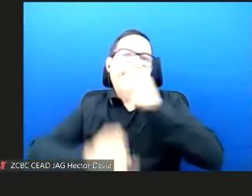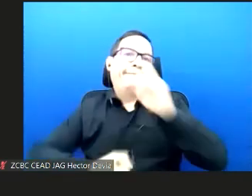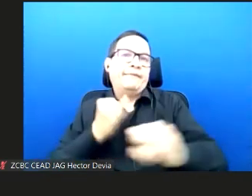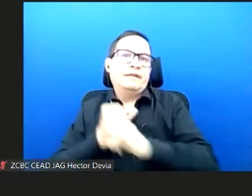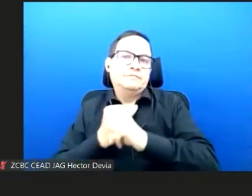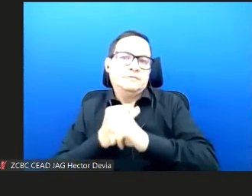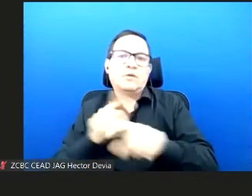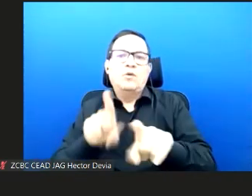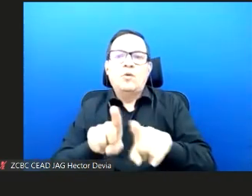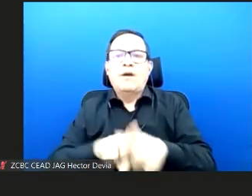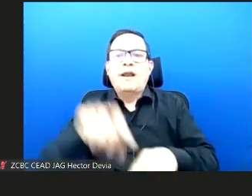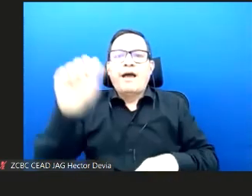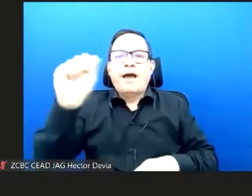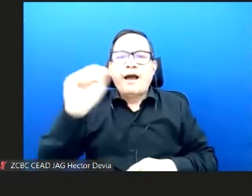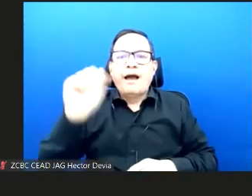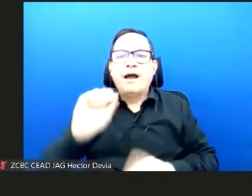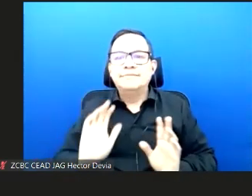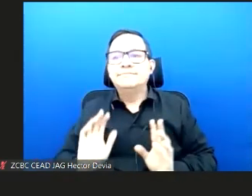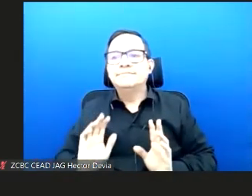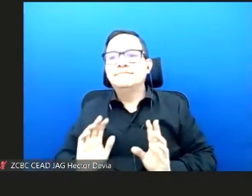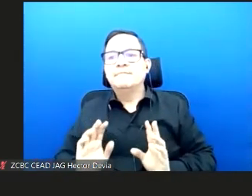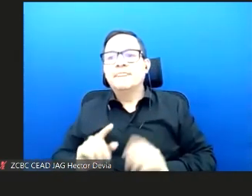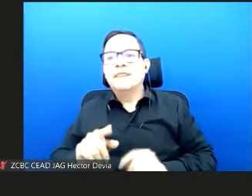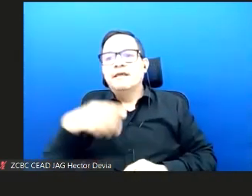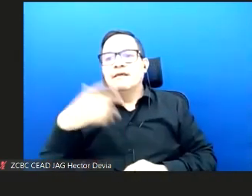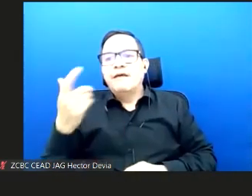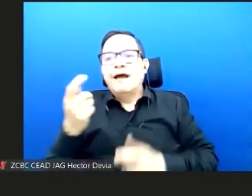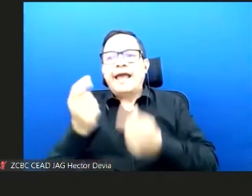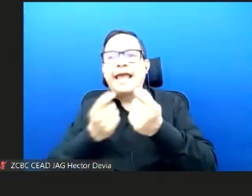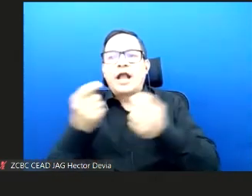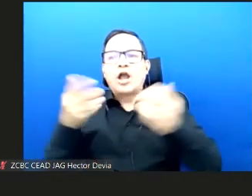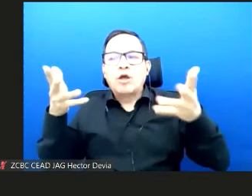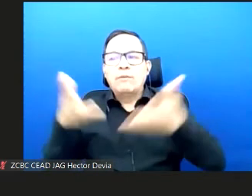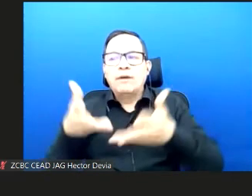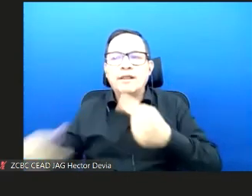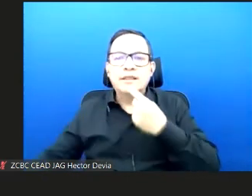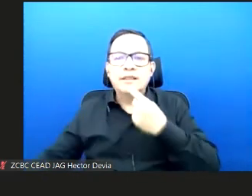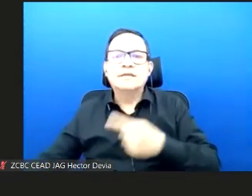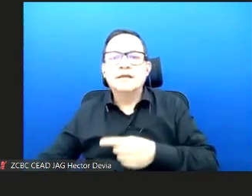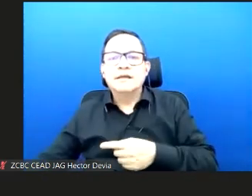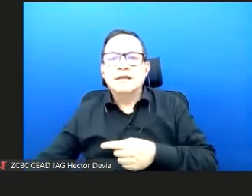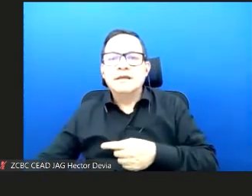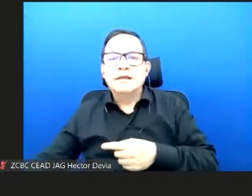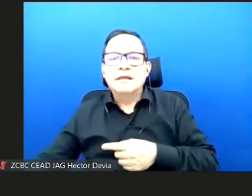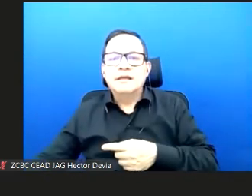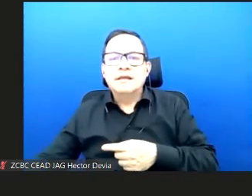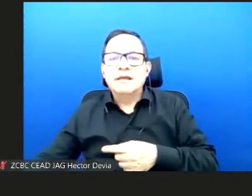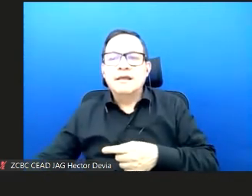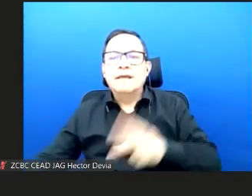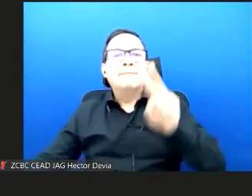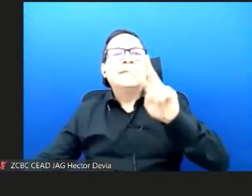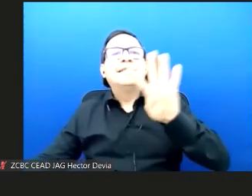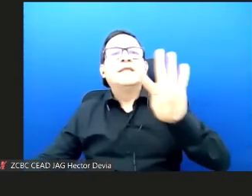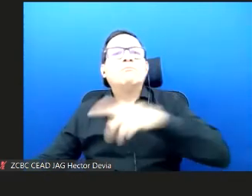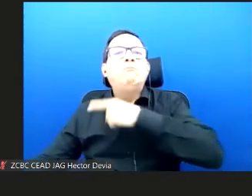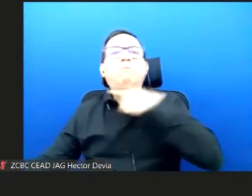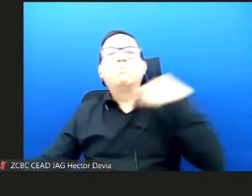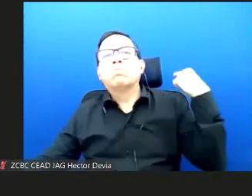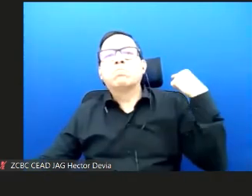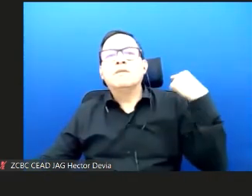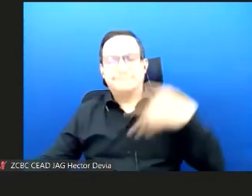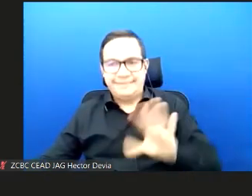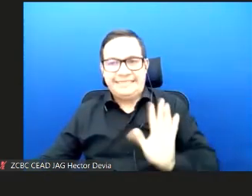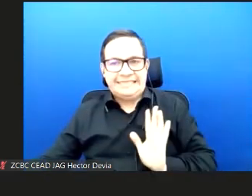nuestro conjunto A, y economía solidaria, que es nuestro conjunto C. ¿Listo? Nos están diciendo